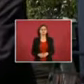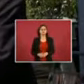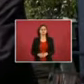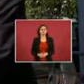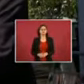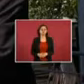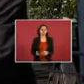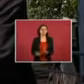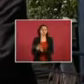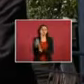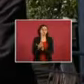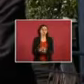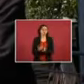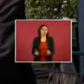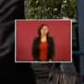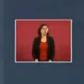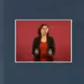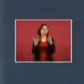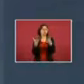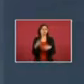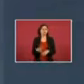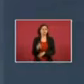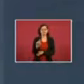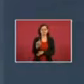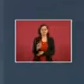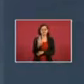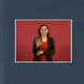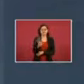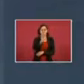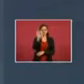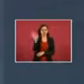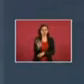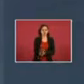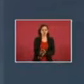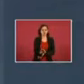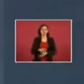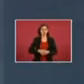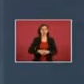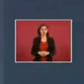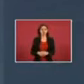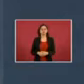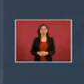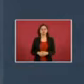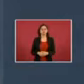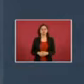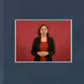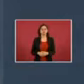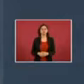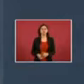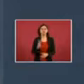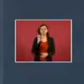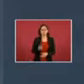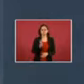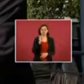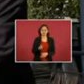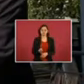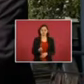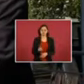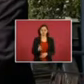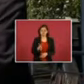una disminución del 75%. Esto es, en